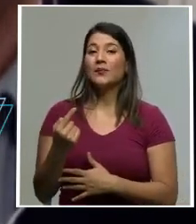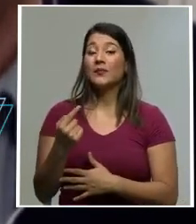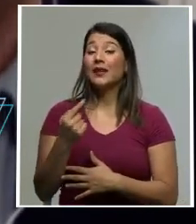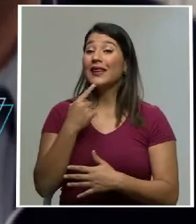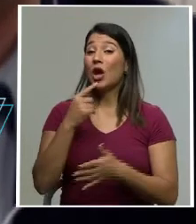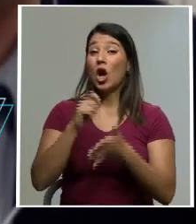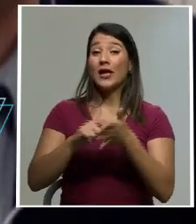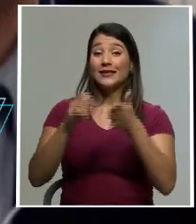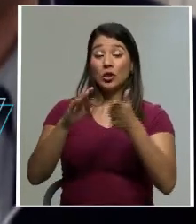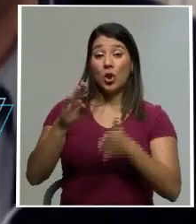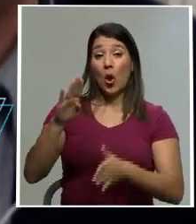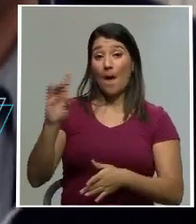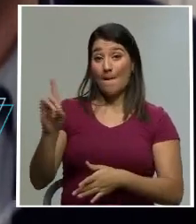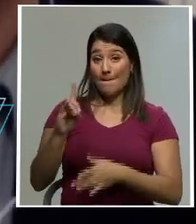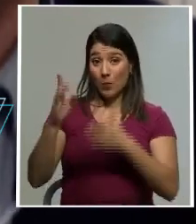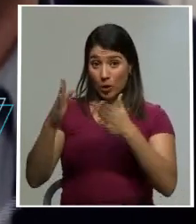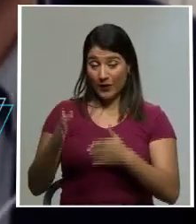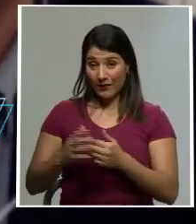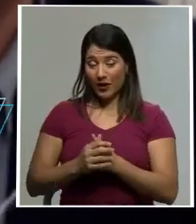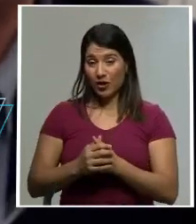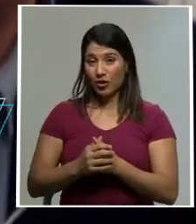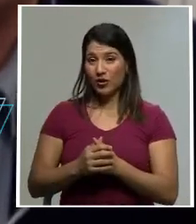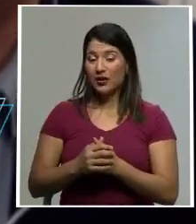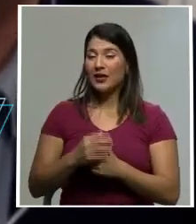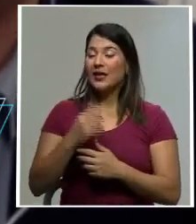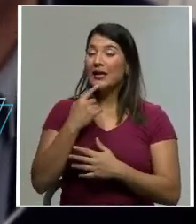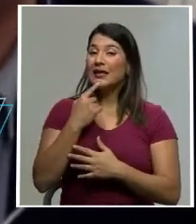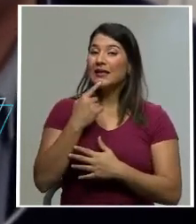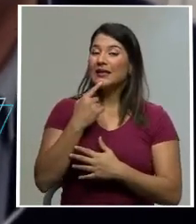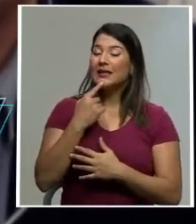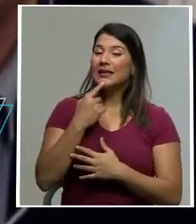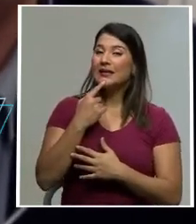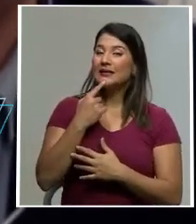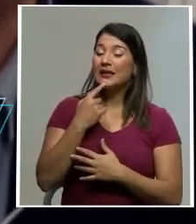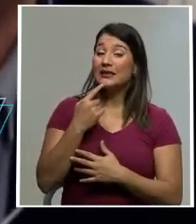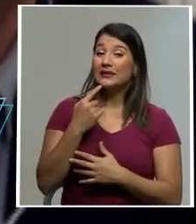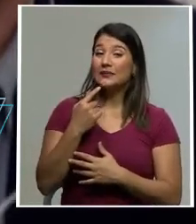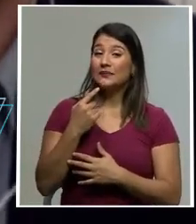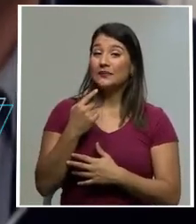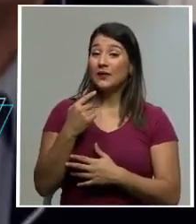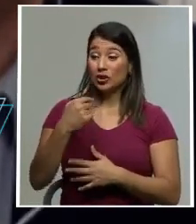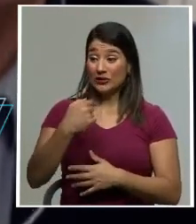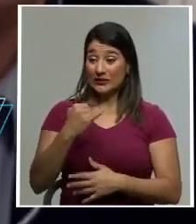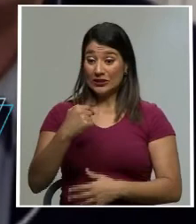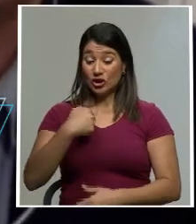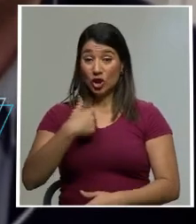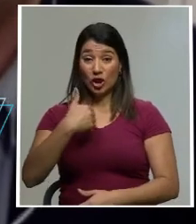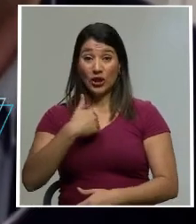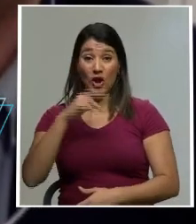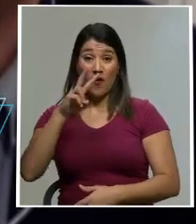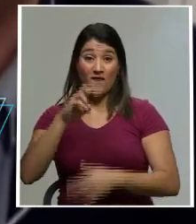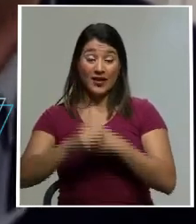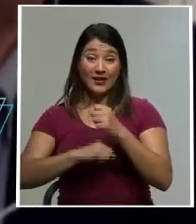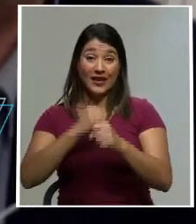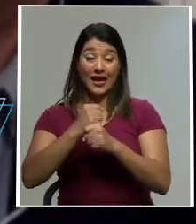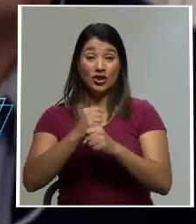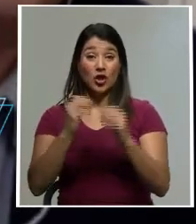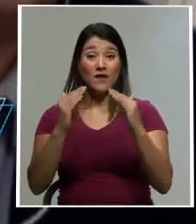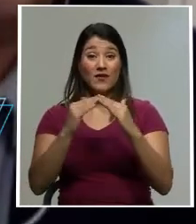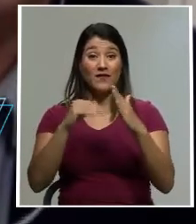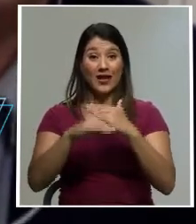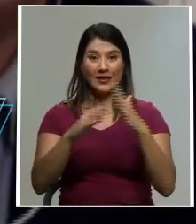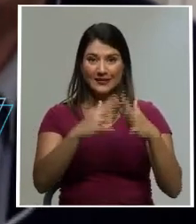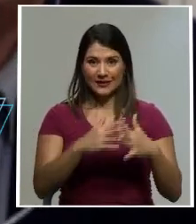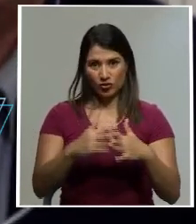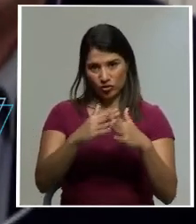boliviano, él decía, bueno, ¿qué tan escritor boliviano soy si tengo 20 años de vivir en Estados Unidos? O sea, yo tengo 2 años,